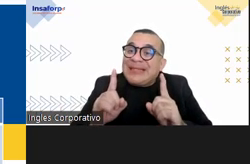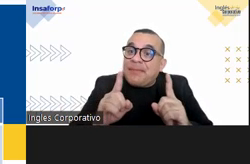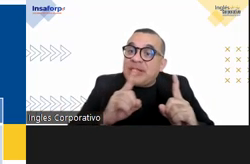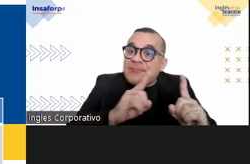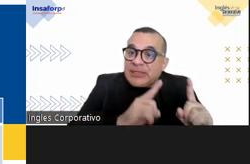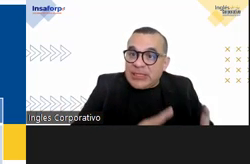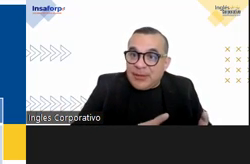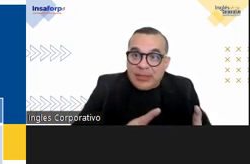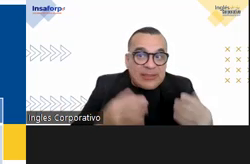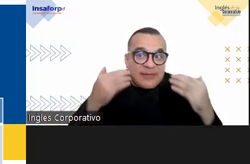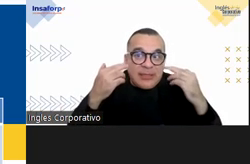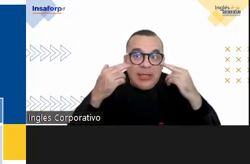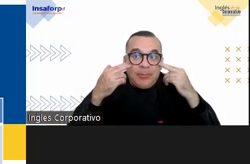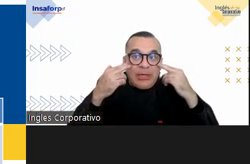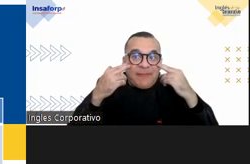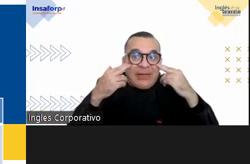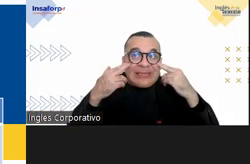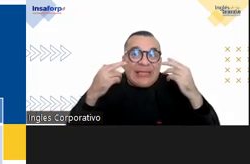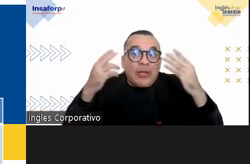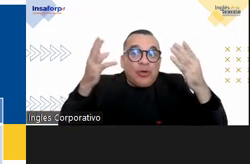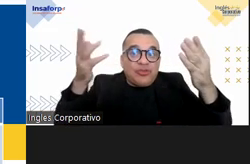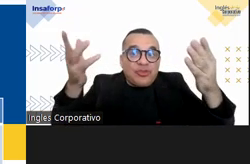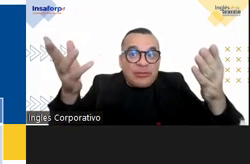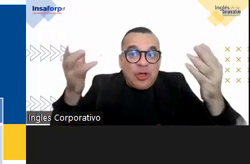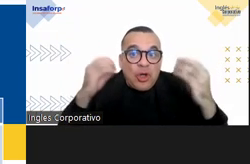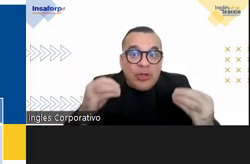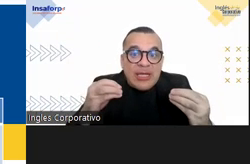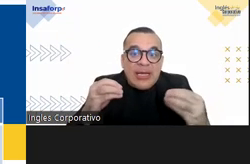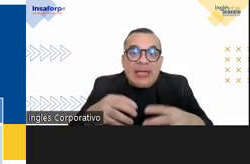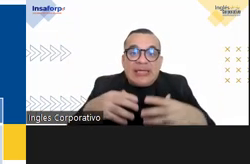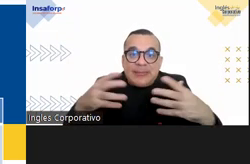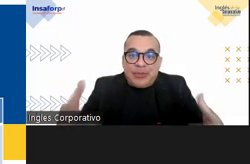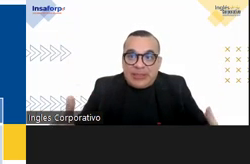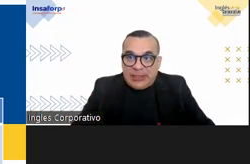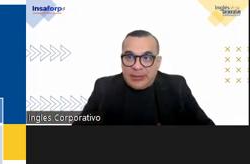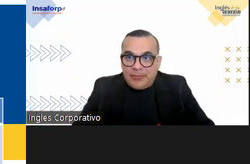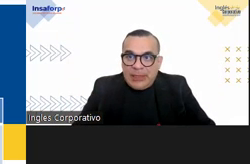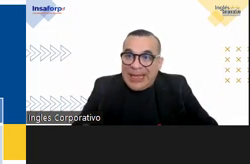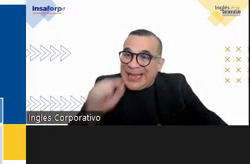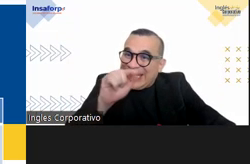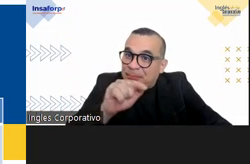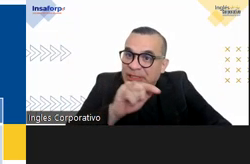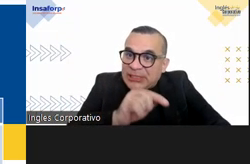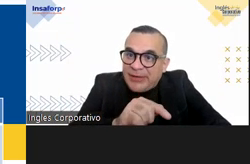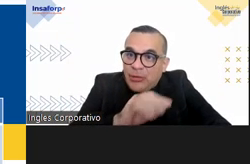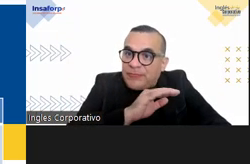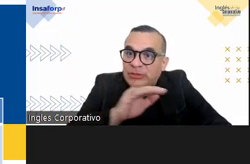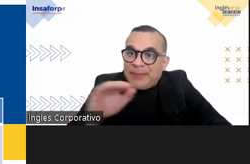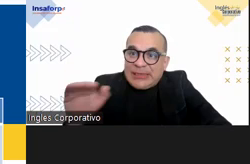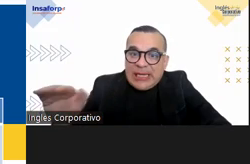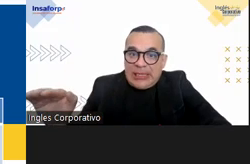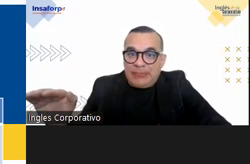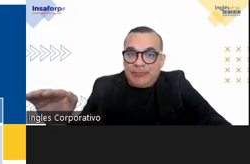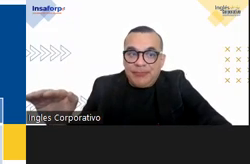la falta de perspectiva, es decir, por la falta de opción lógica que se puede tener. El equipo de trabajo